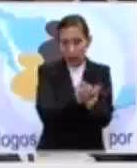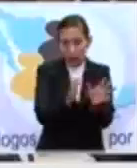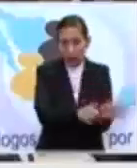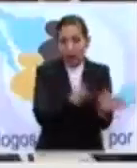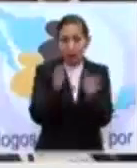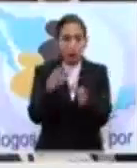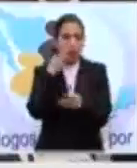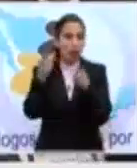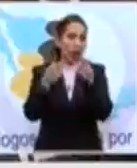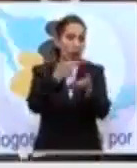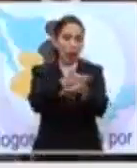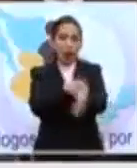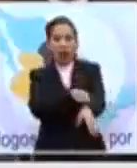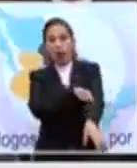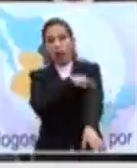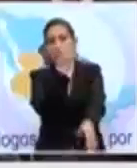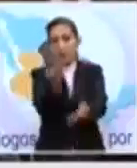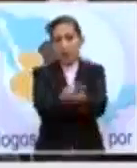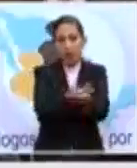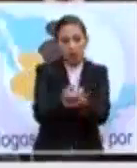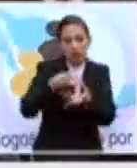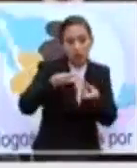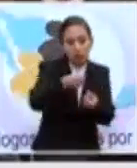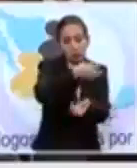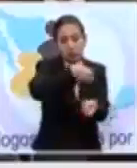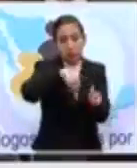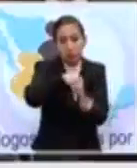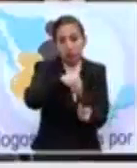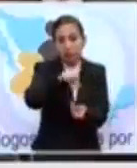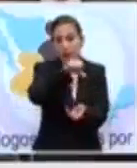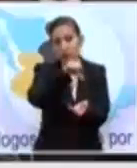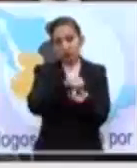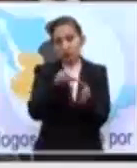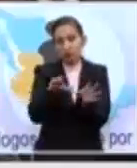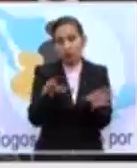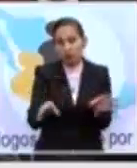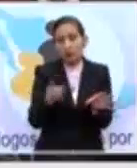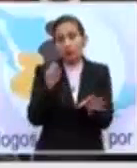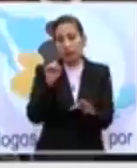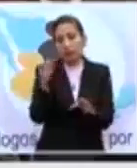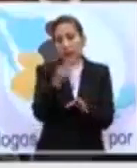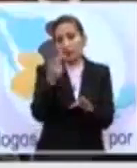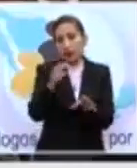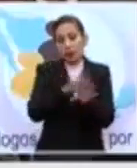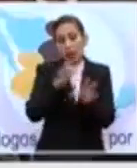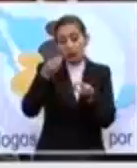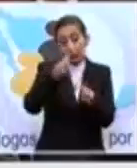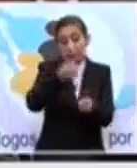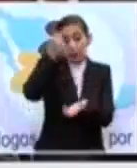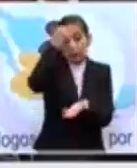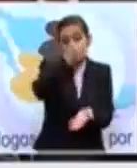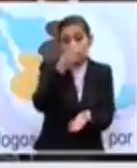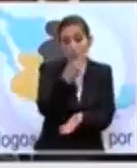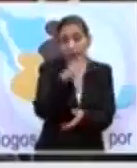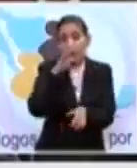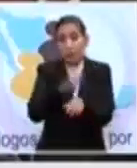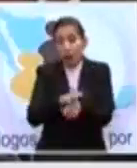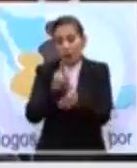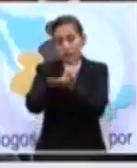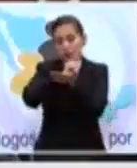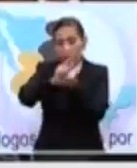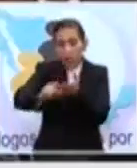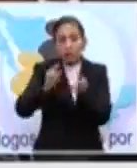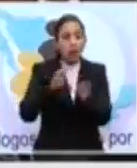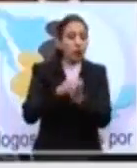Podría hablar mucho sobre el tema de financiamiento, pero ahorita me centro en estas 2 cosas, de que sí se requiere mayor inversión, sí, que se requiere mayor